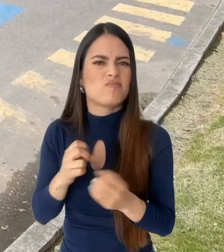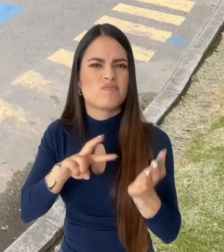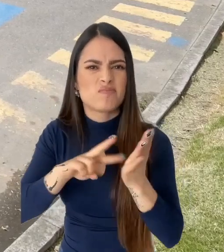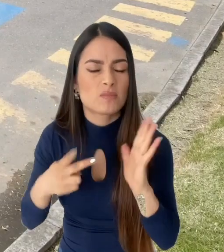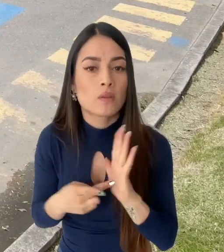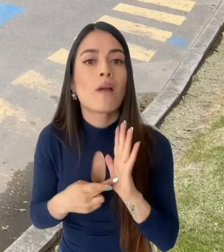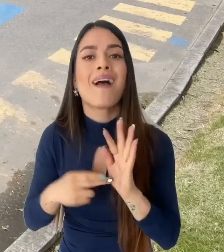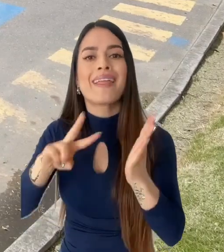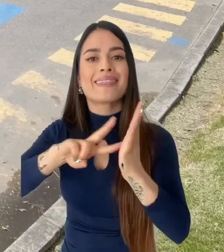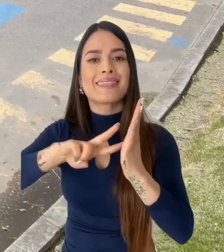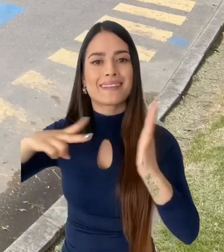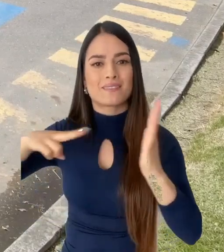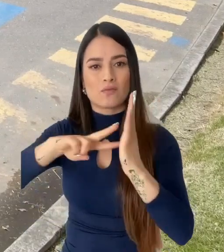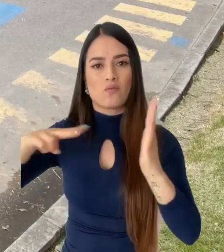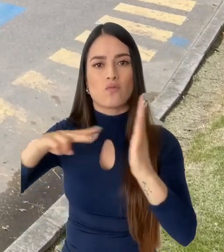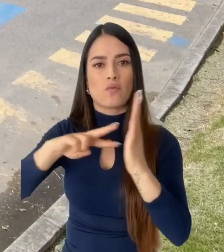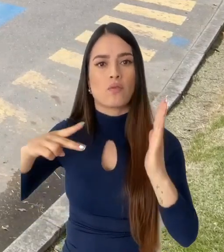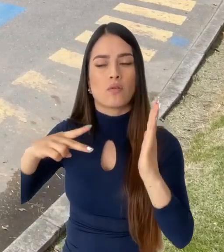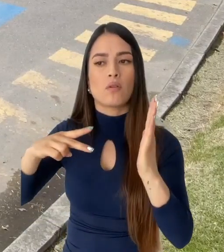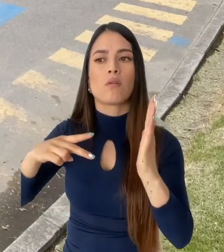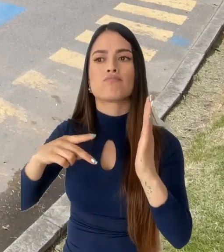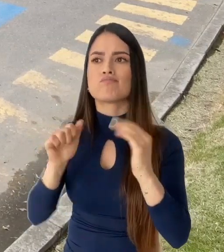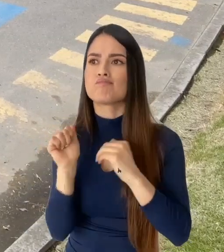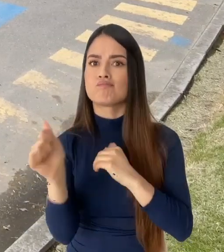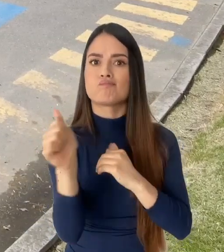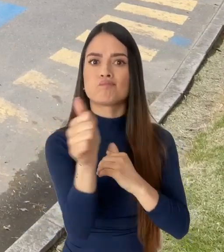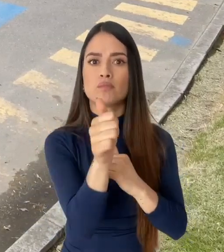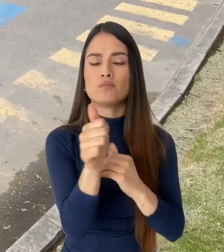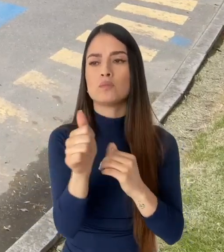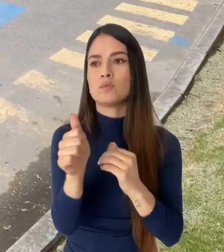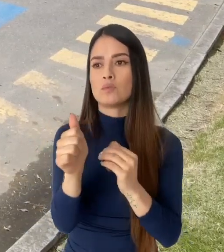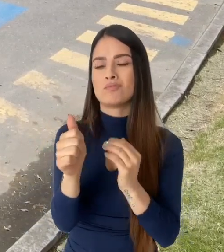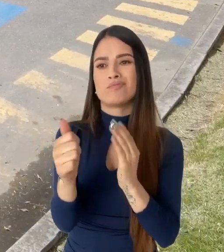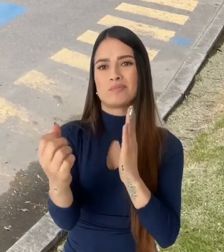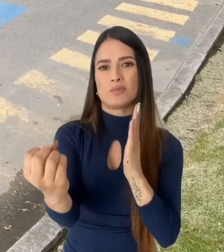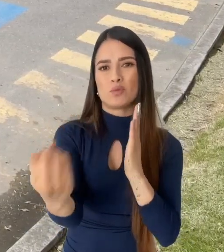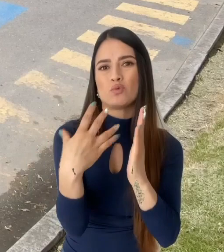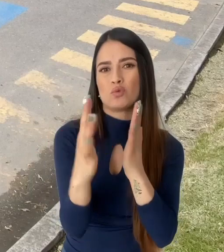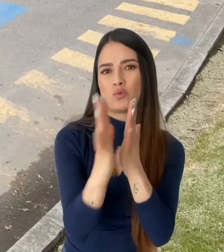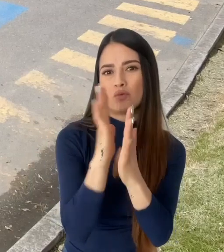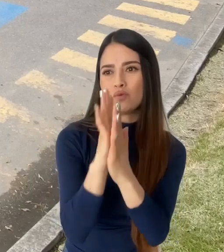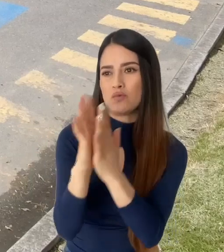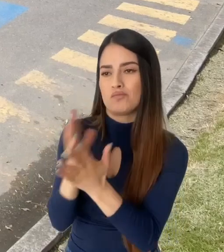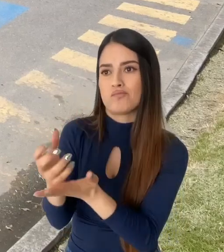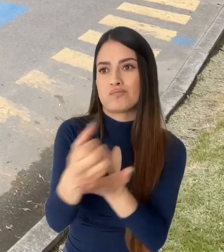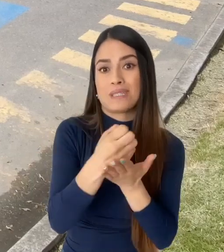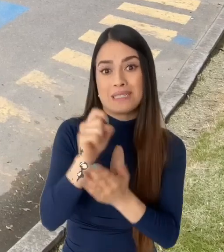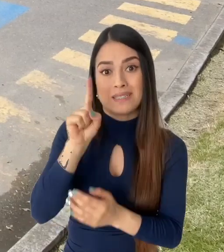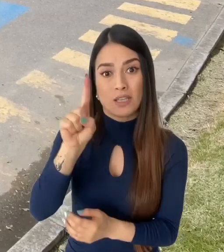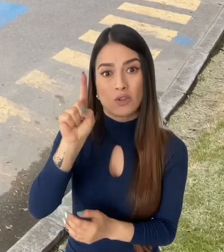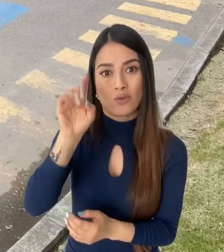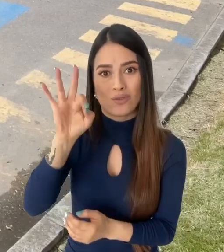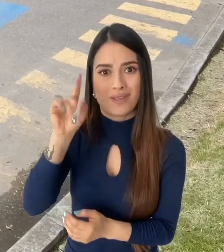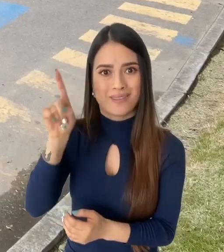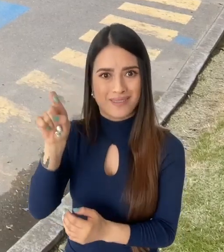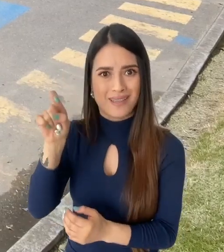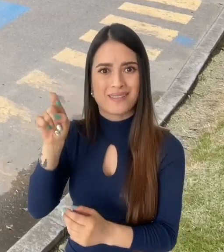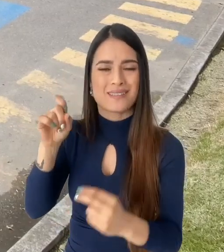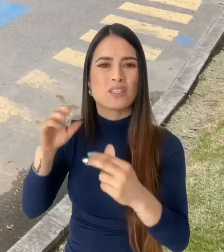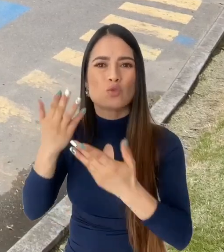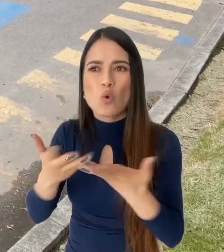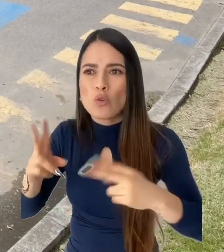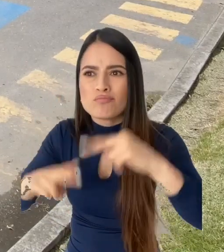el mecanismo de autogestión en el cual se recolectado a través de la tecnologías la información relativa